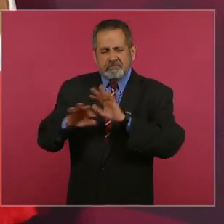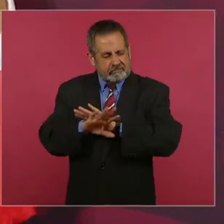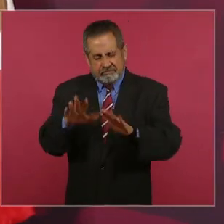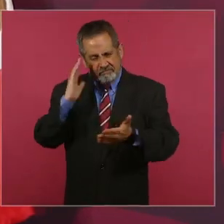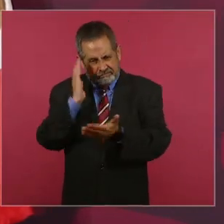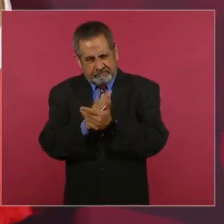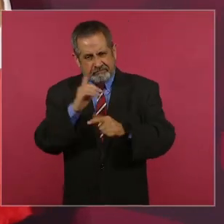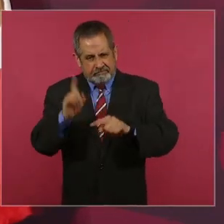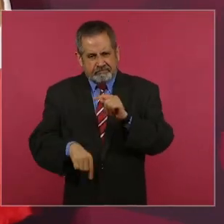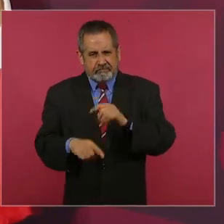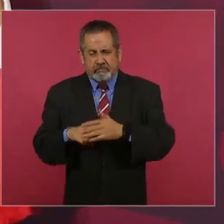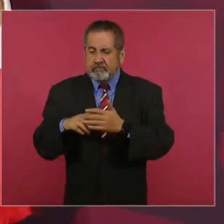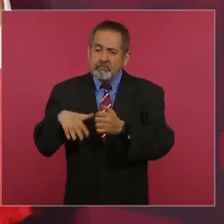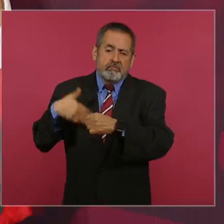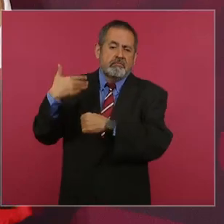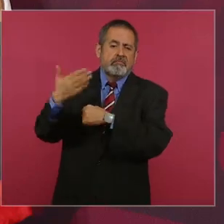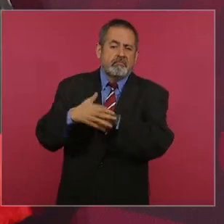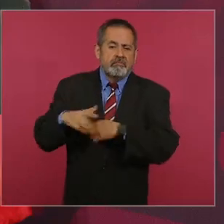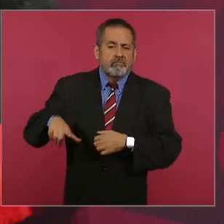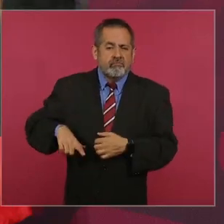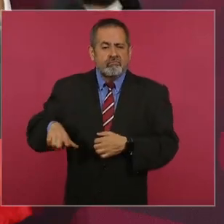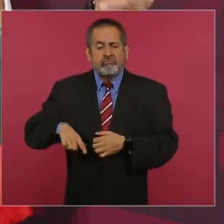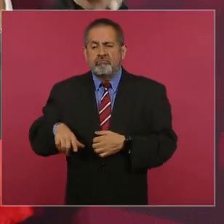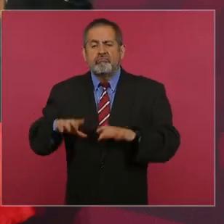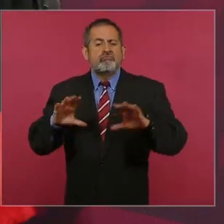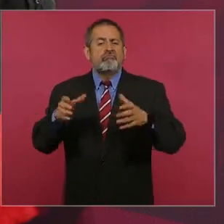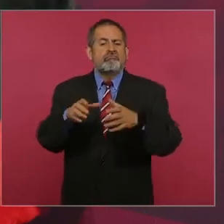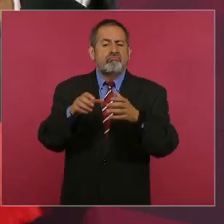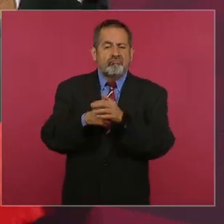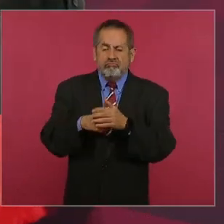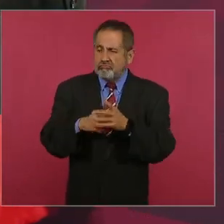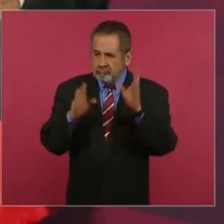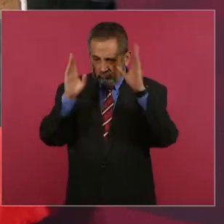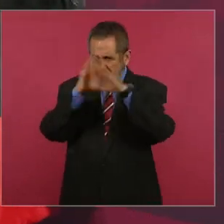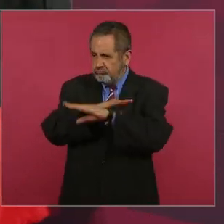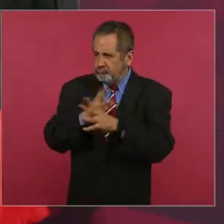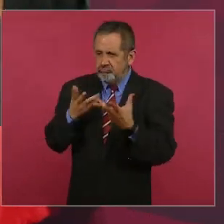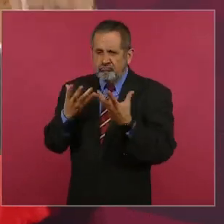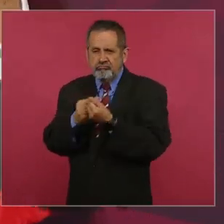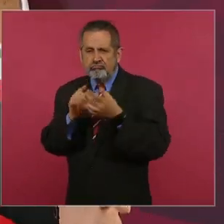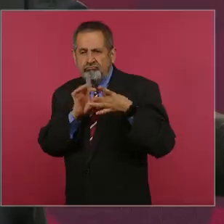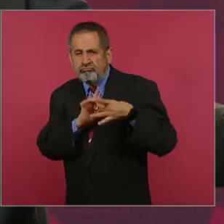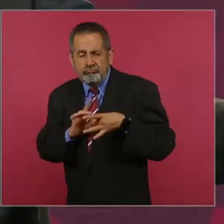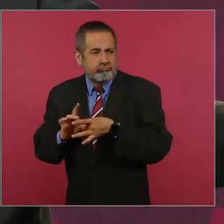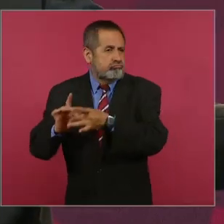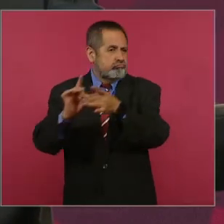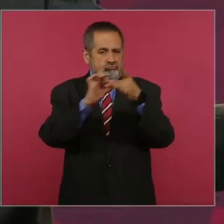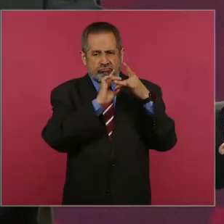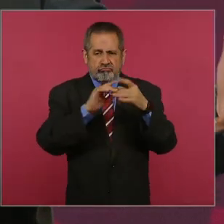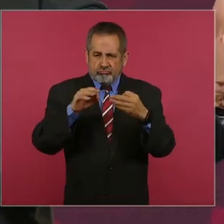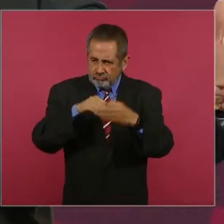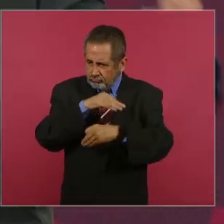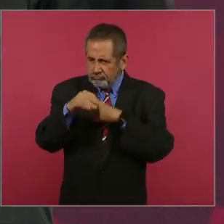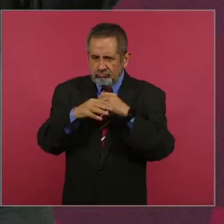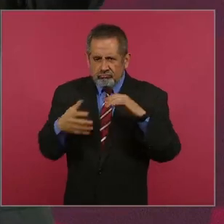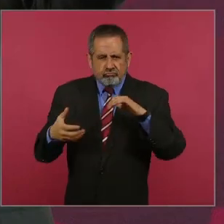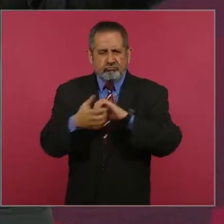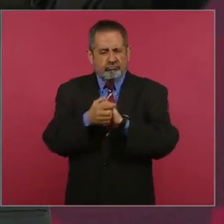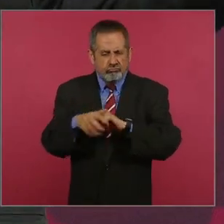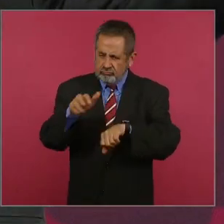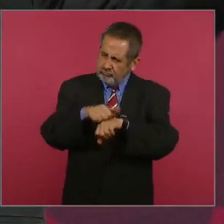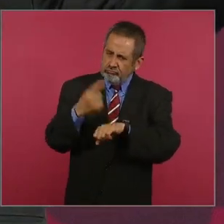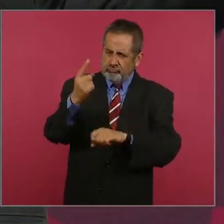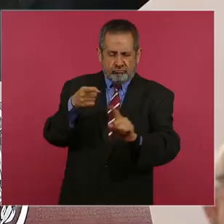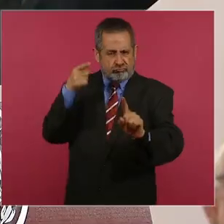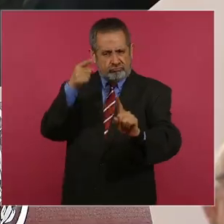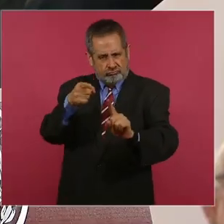el próximo gobierno va a ser un gobierno de reconciliación nacional punto número uno